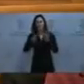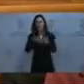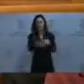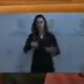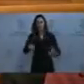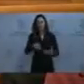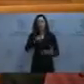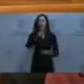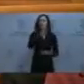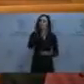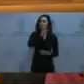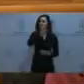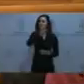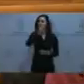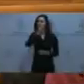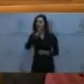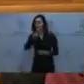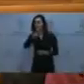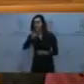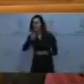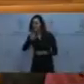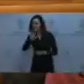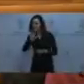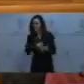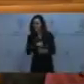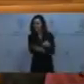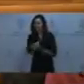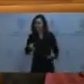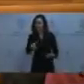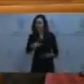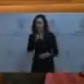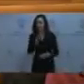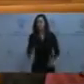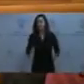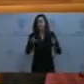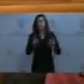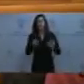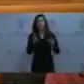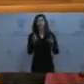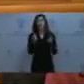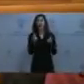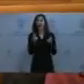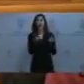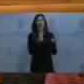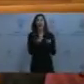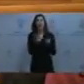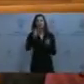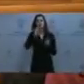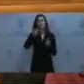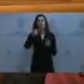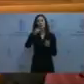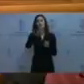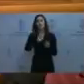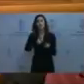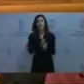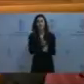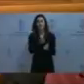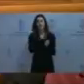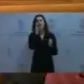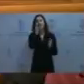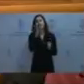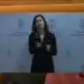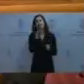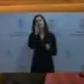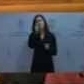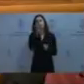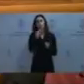157.215.000 millones de euros, de los cuales el importe desembolsado dispuesto por parte de Sogepsa de estos préstamos a 30 de junio de 2016